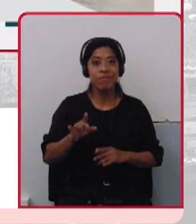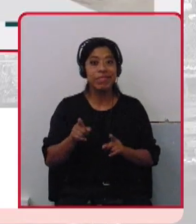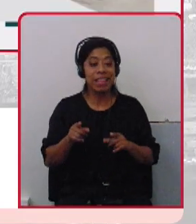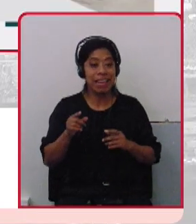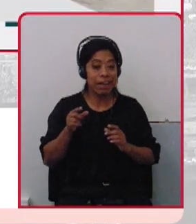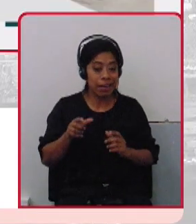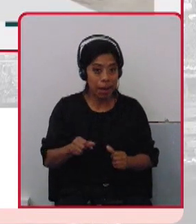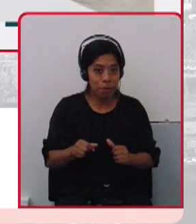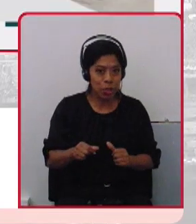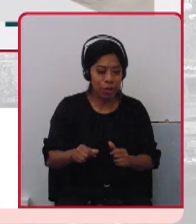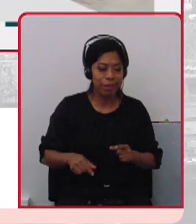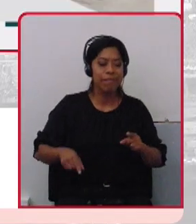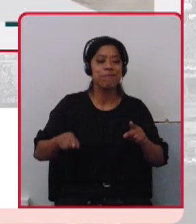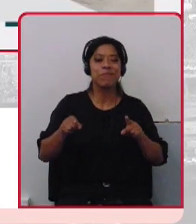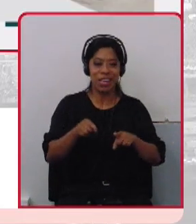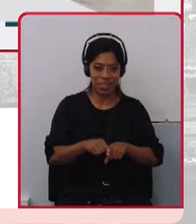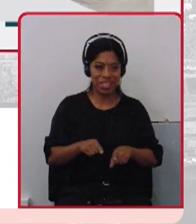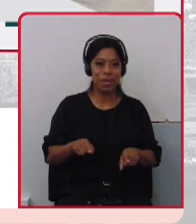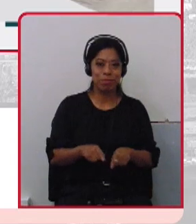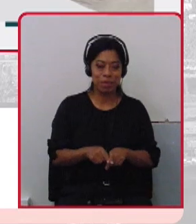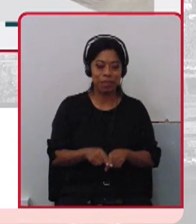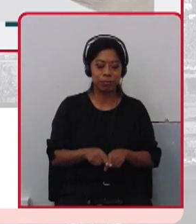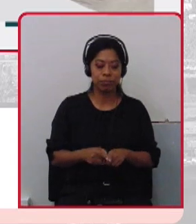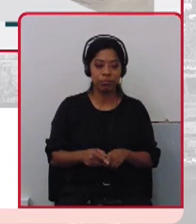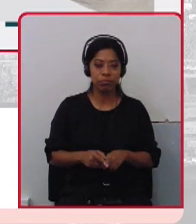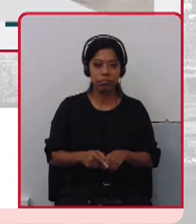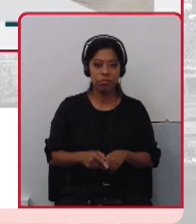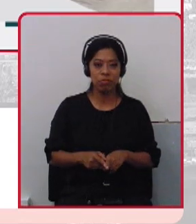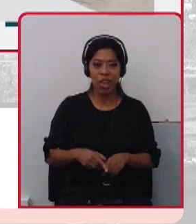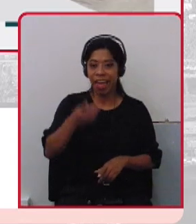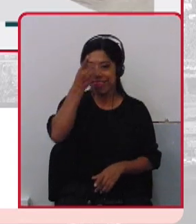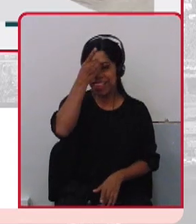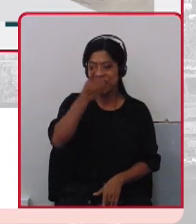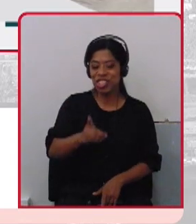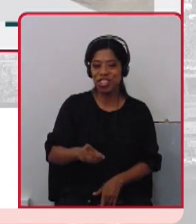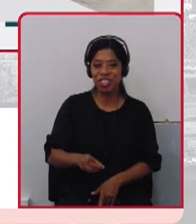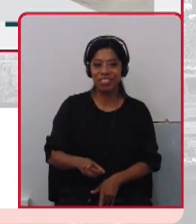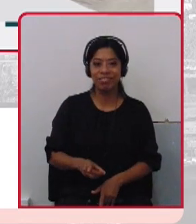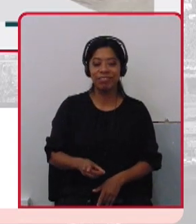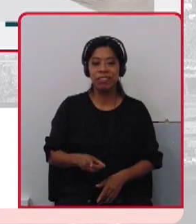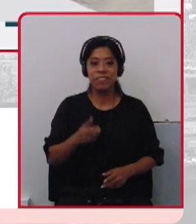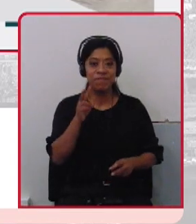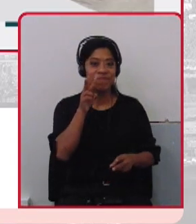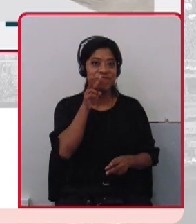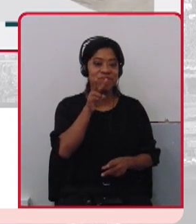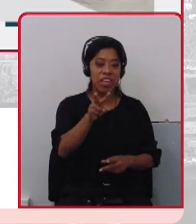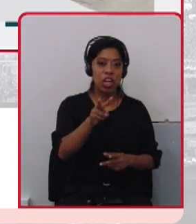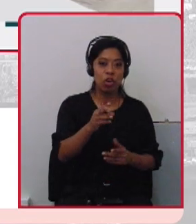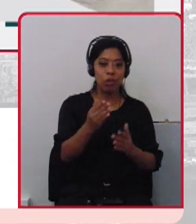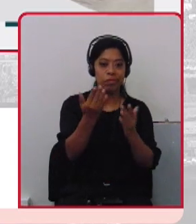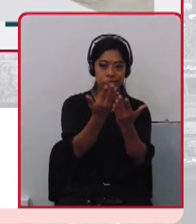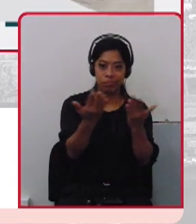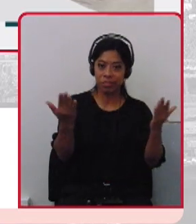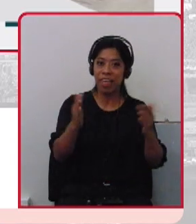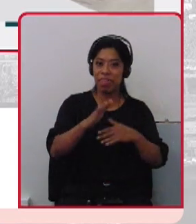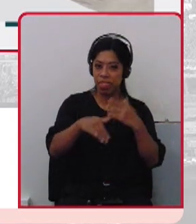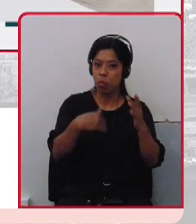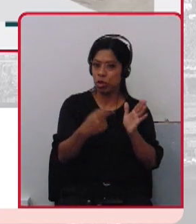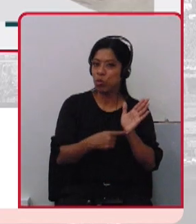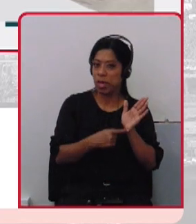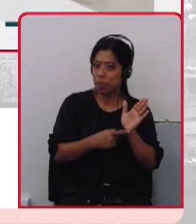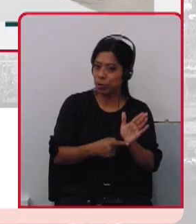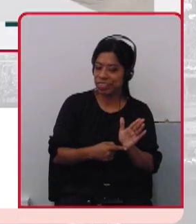también que sea una decisión viendo un dashboard, que vamos a presentarlo más